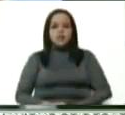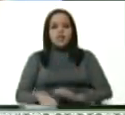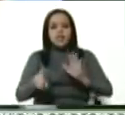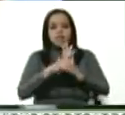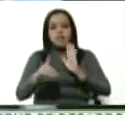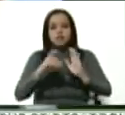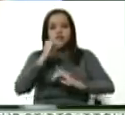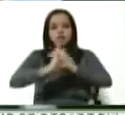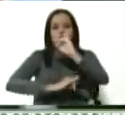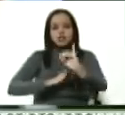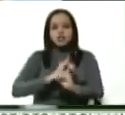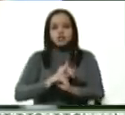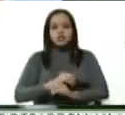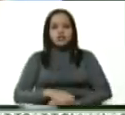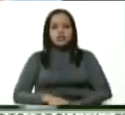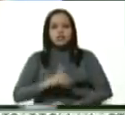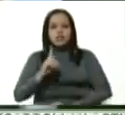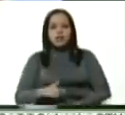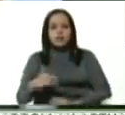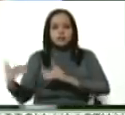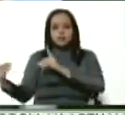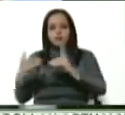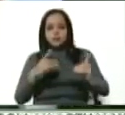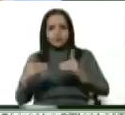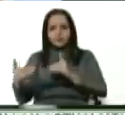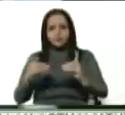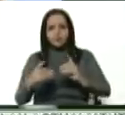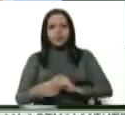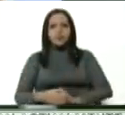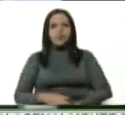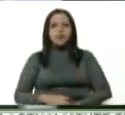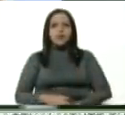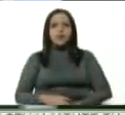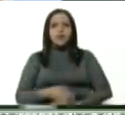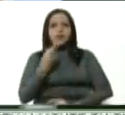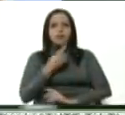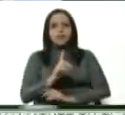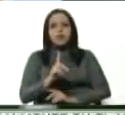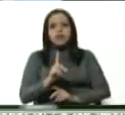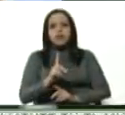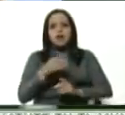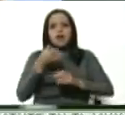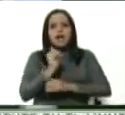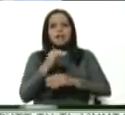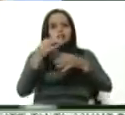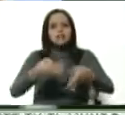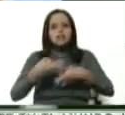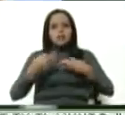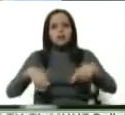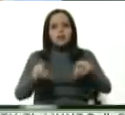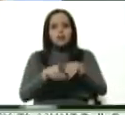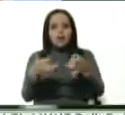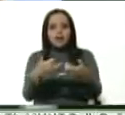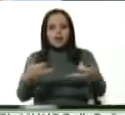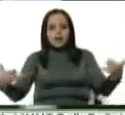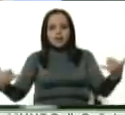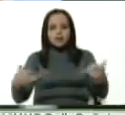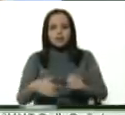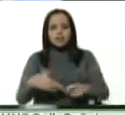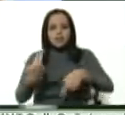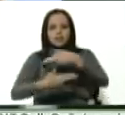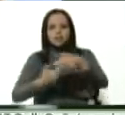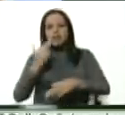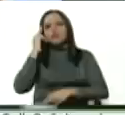bueno, dimos el debate, la discusión, pero se impuso, como siempre ha sido, la línea de la